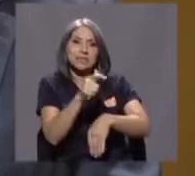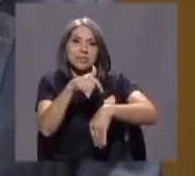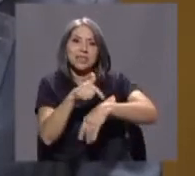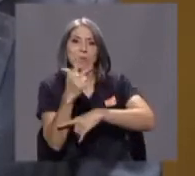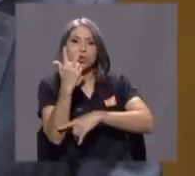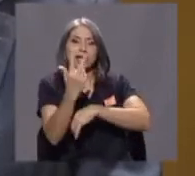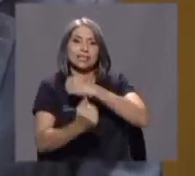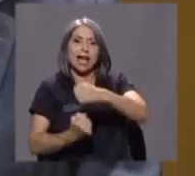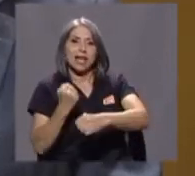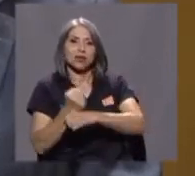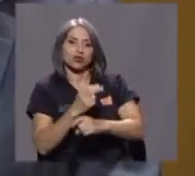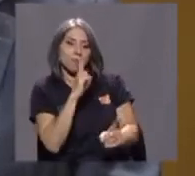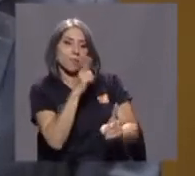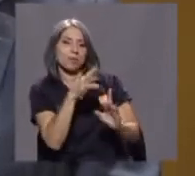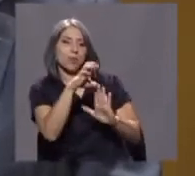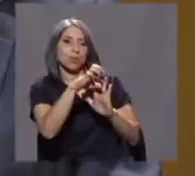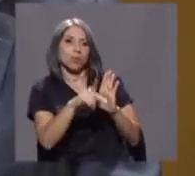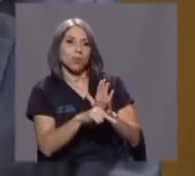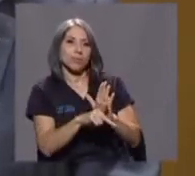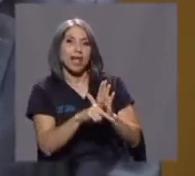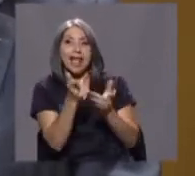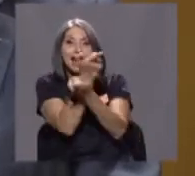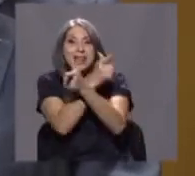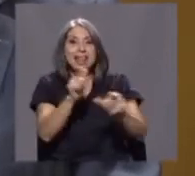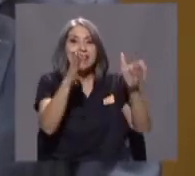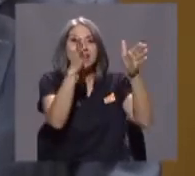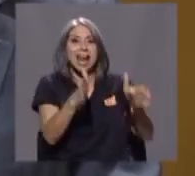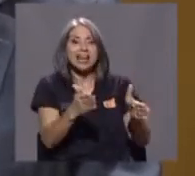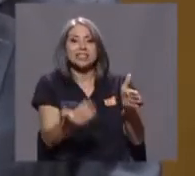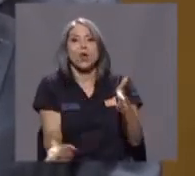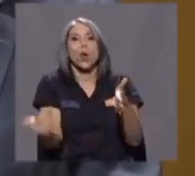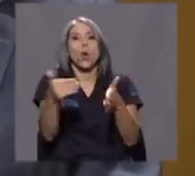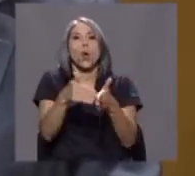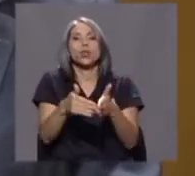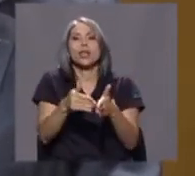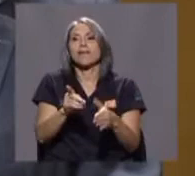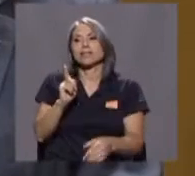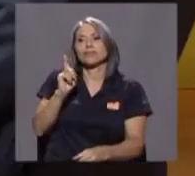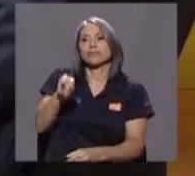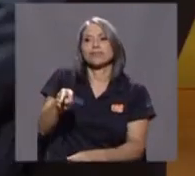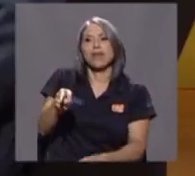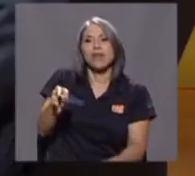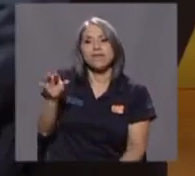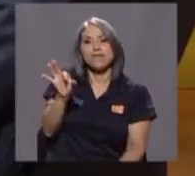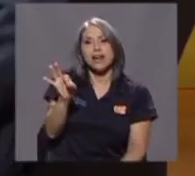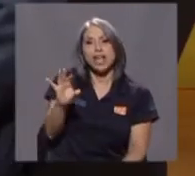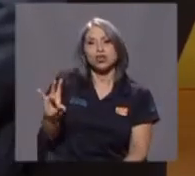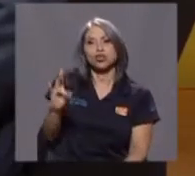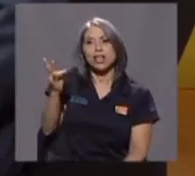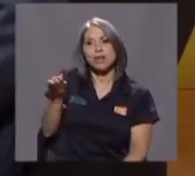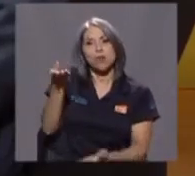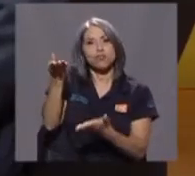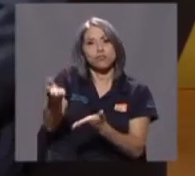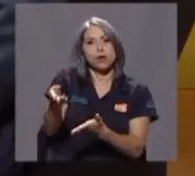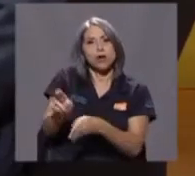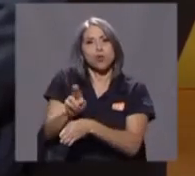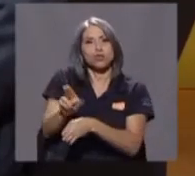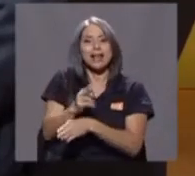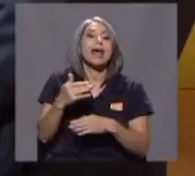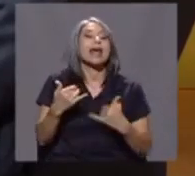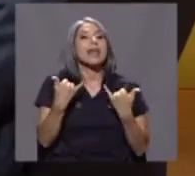que prevalecieron los liberales y le impusieron nuevamente la Constitución a Fernando VII. Y finalmente estuvo vigente